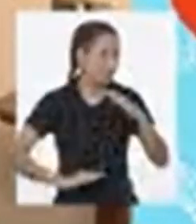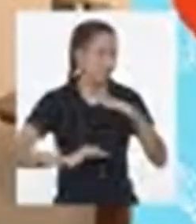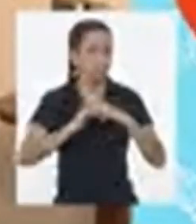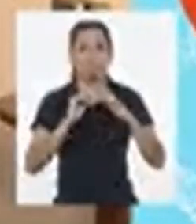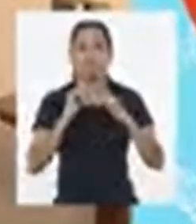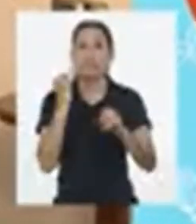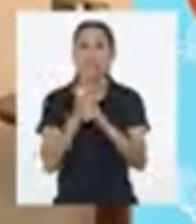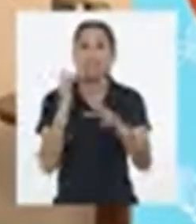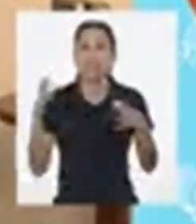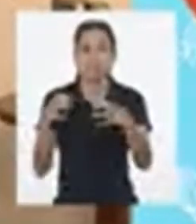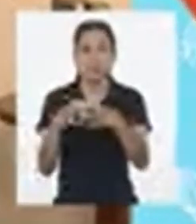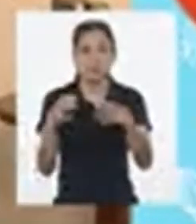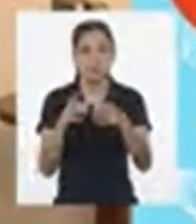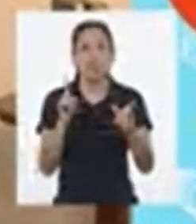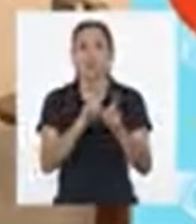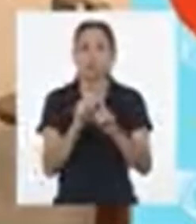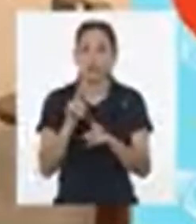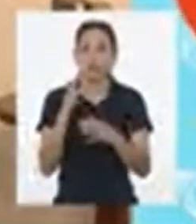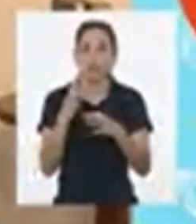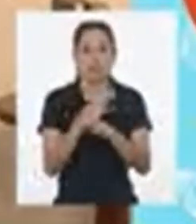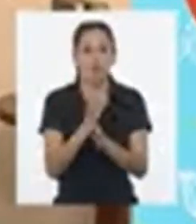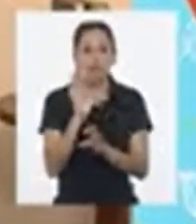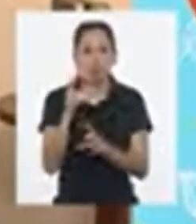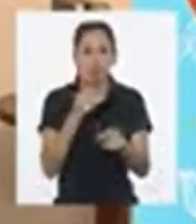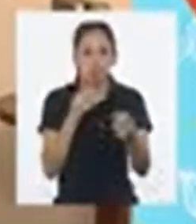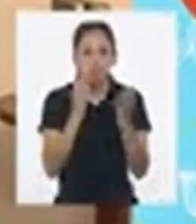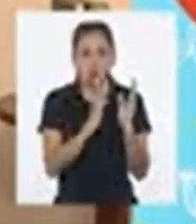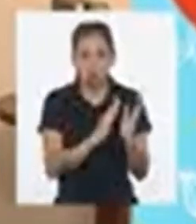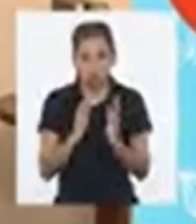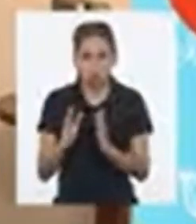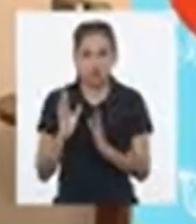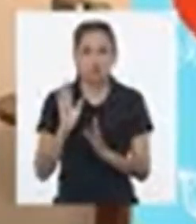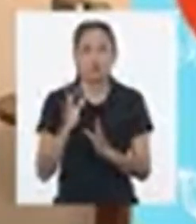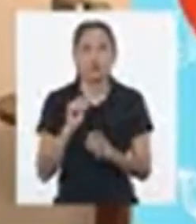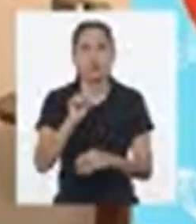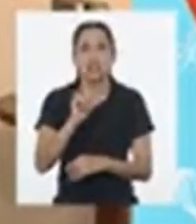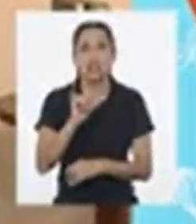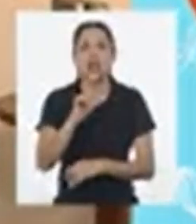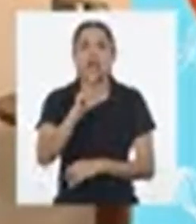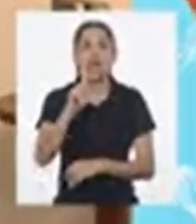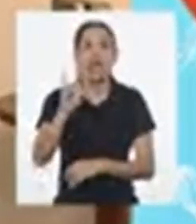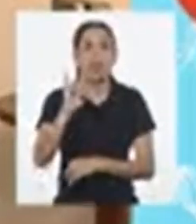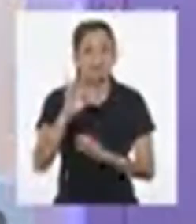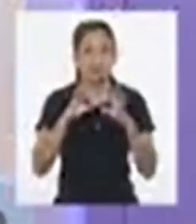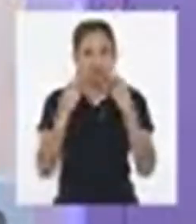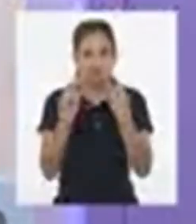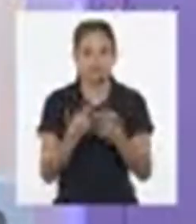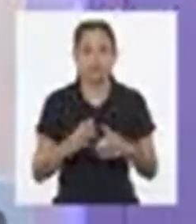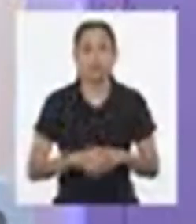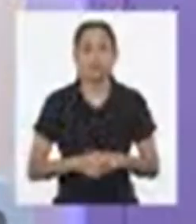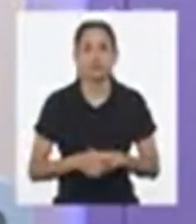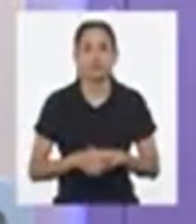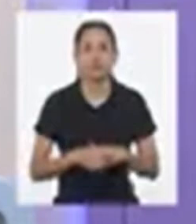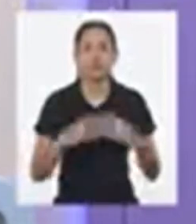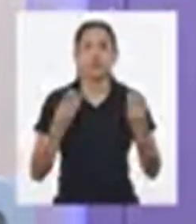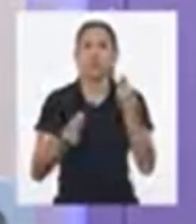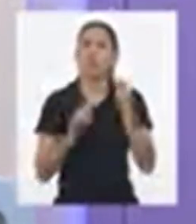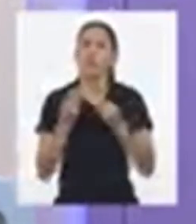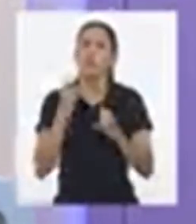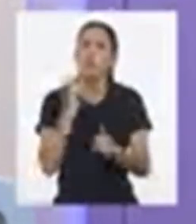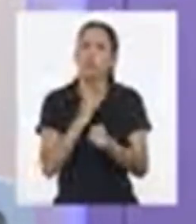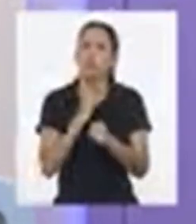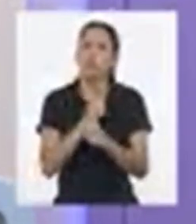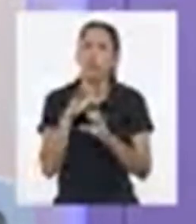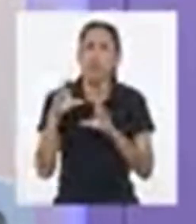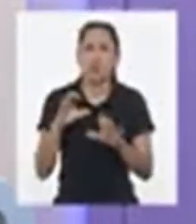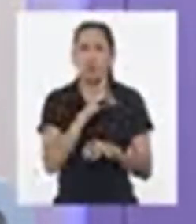máximo las instituciones y forma de organización de los ayllus. ¿Qué formas de trabajo organizaron